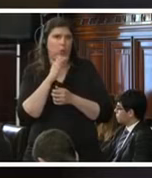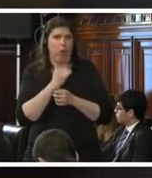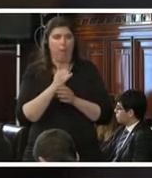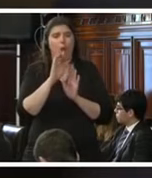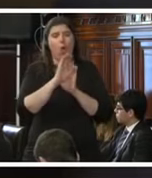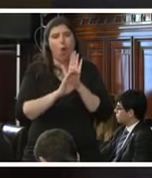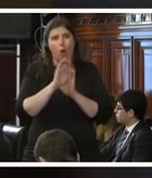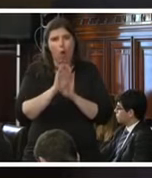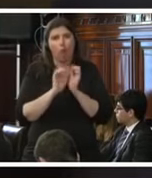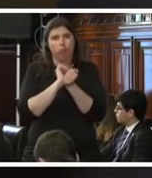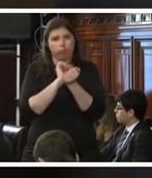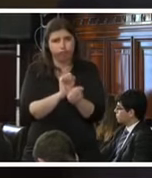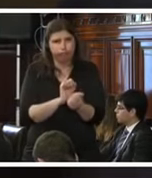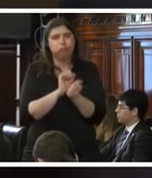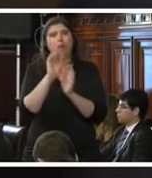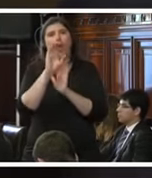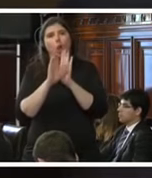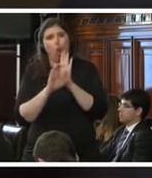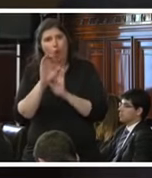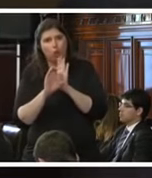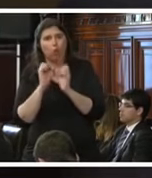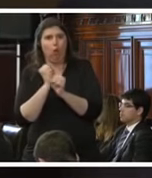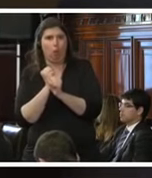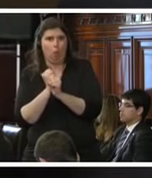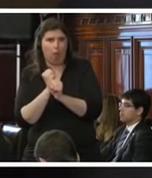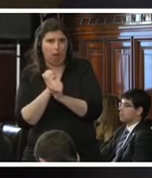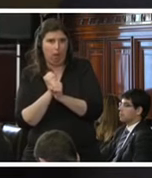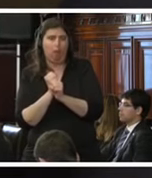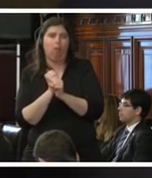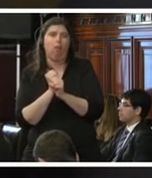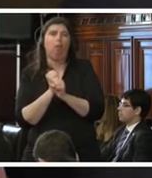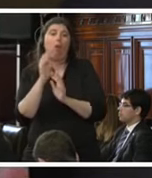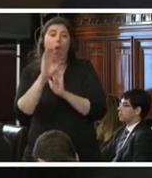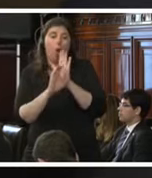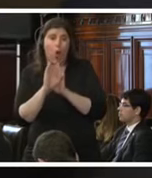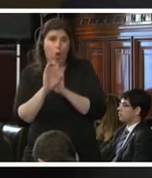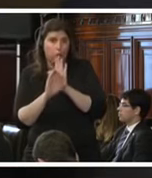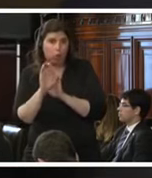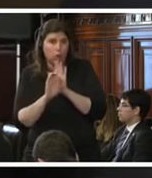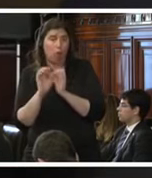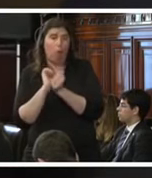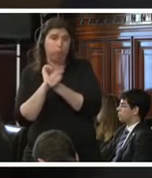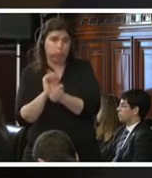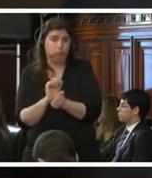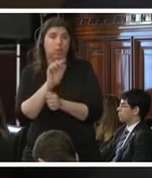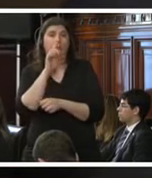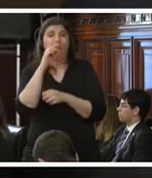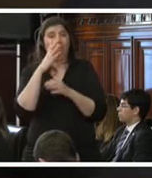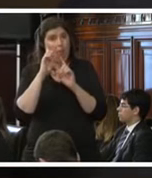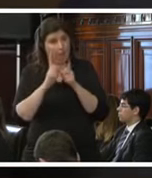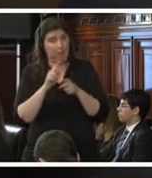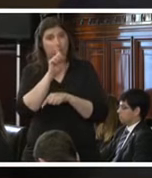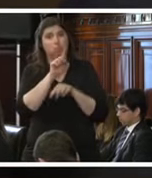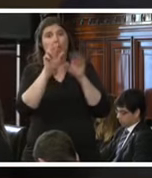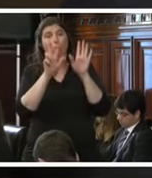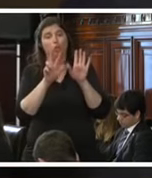Procesal Civil, Código Procesal Laboral, Código Procesal Penal, inclusive la de 1870.